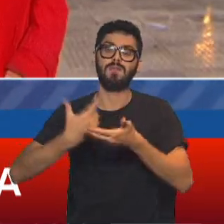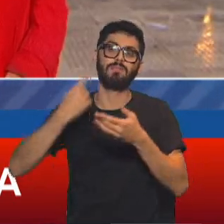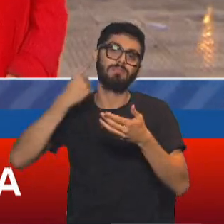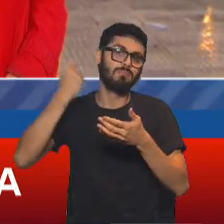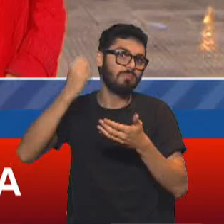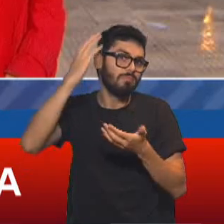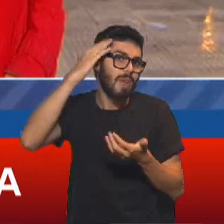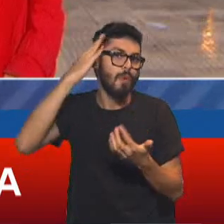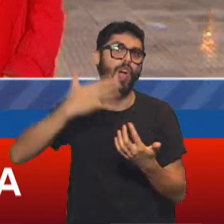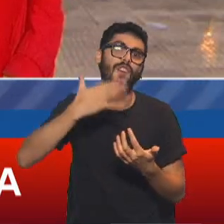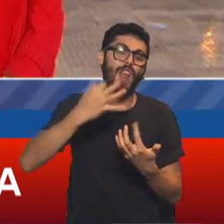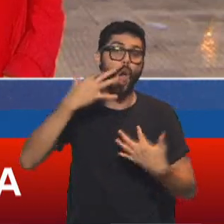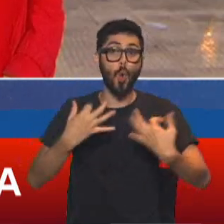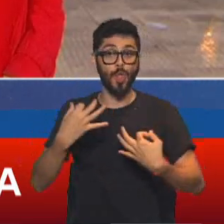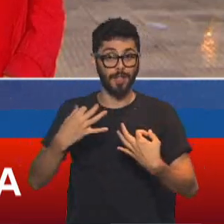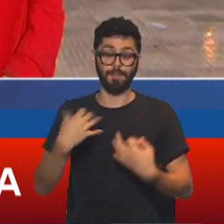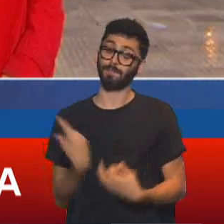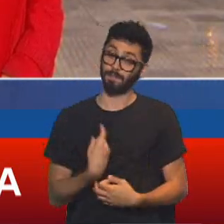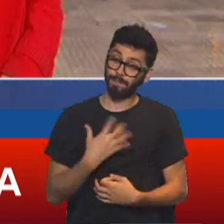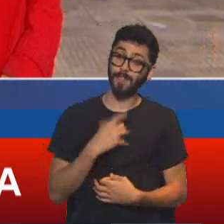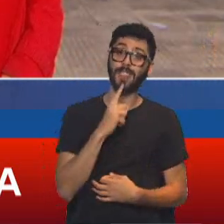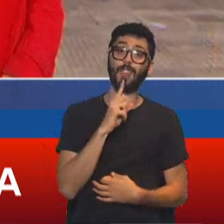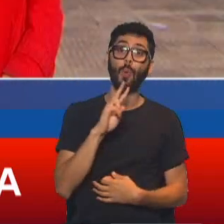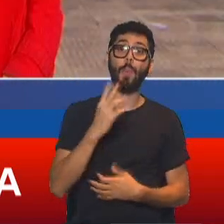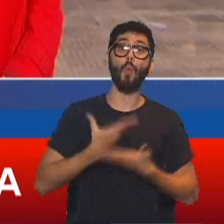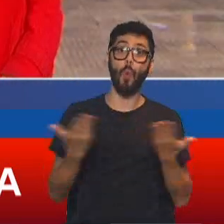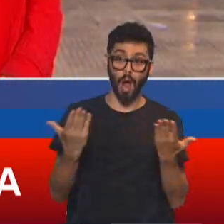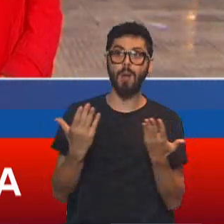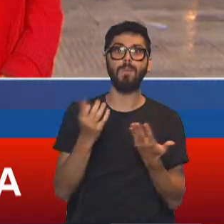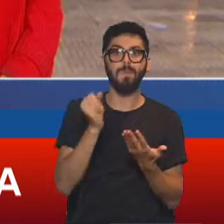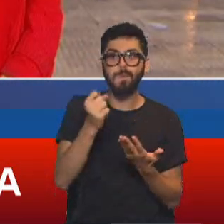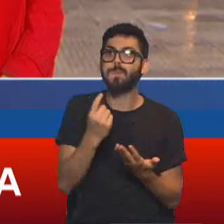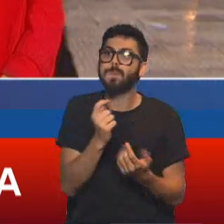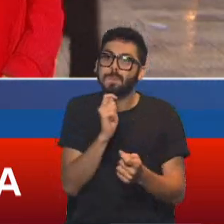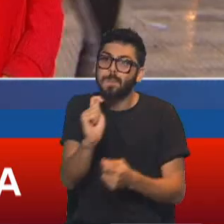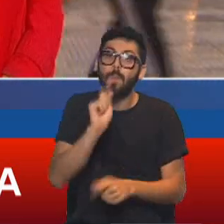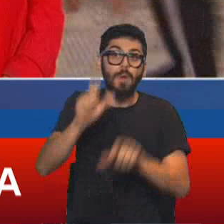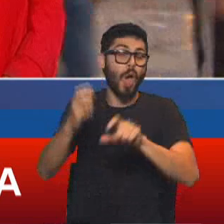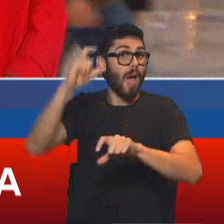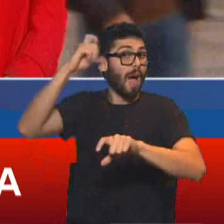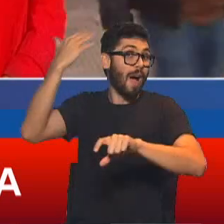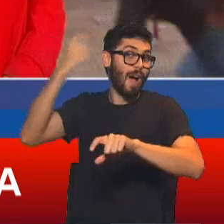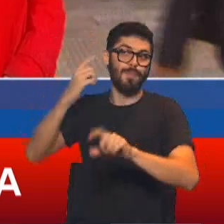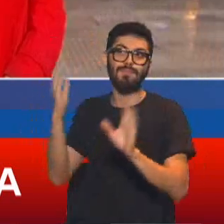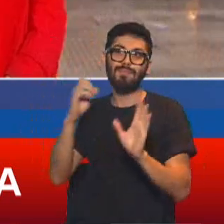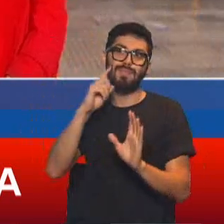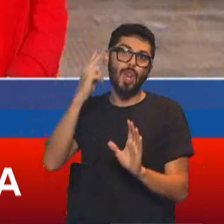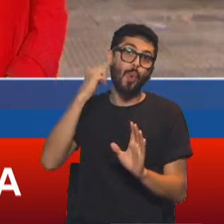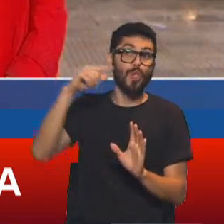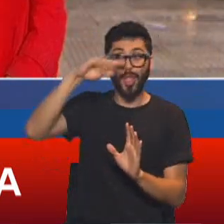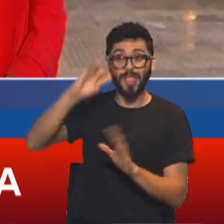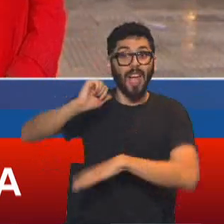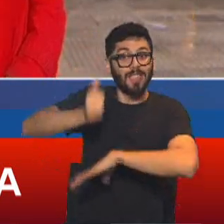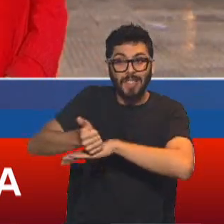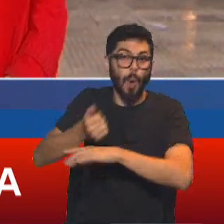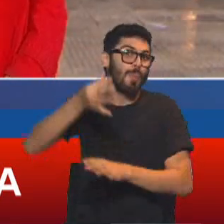justicia. Televisión Pública conversó con muchos de ellos, con gente que vivió en los 70, con gente que fue testigo de esta